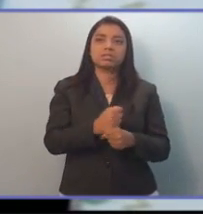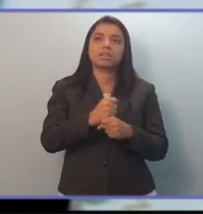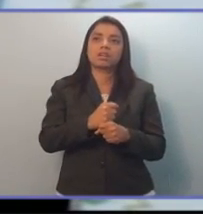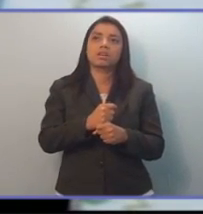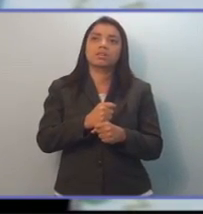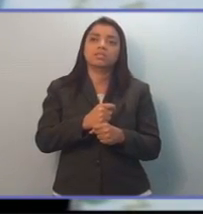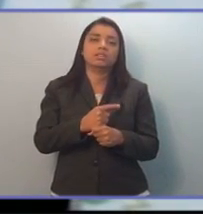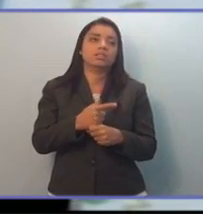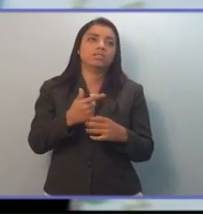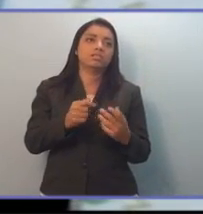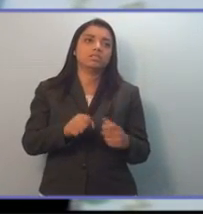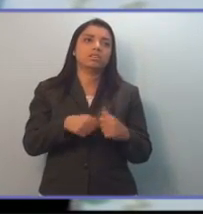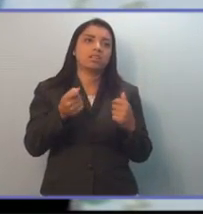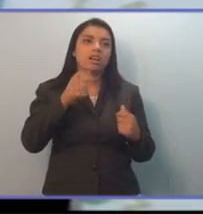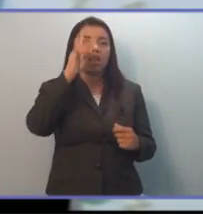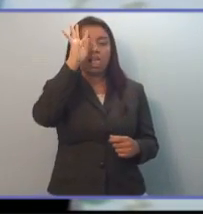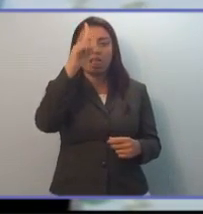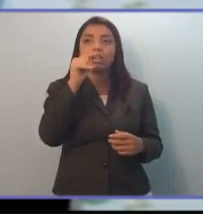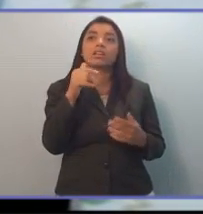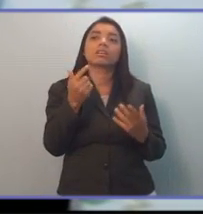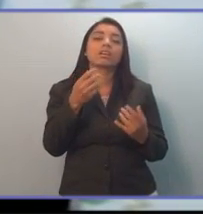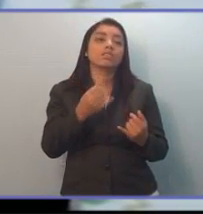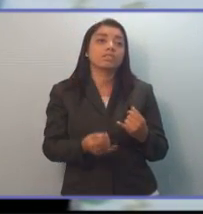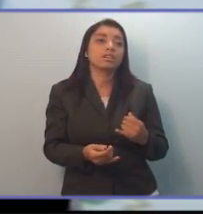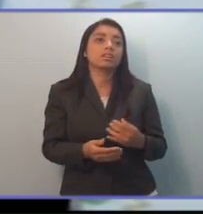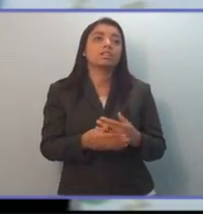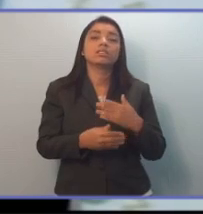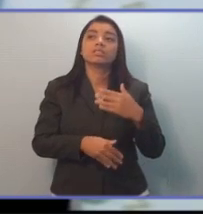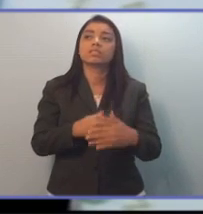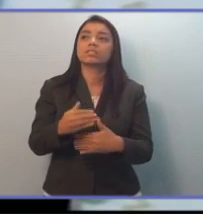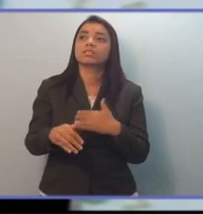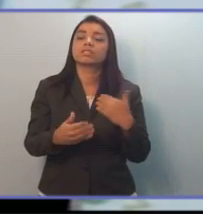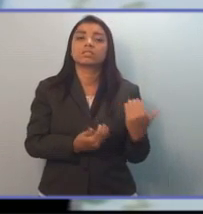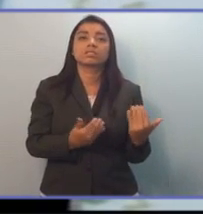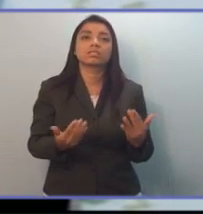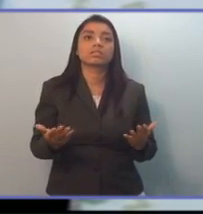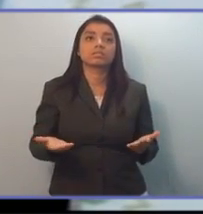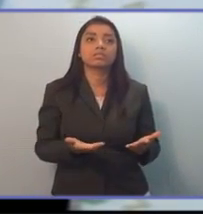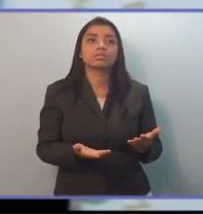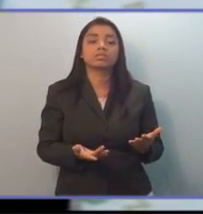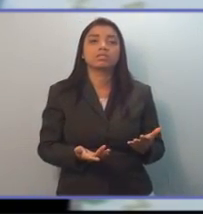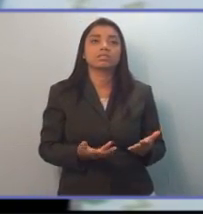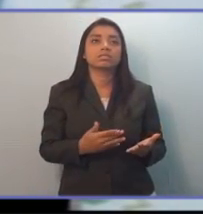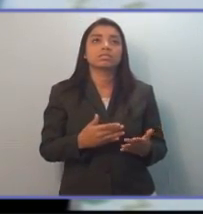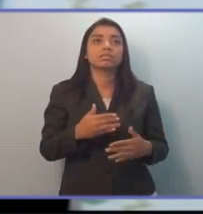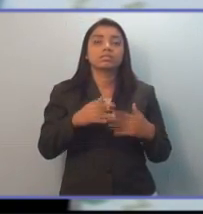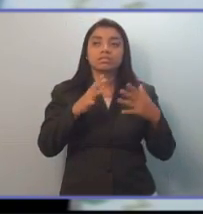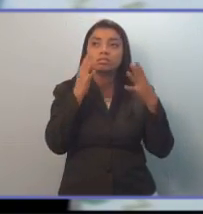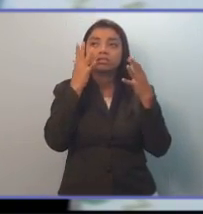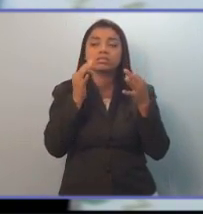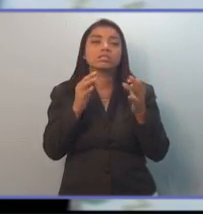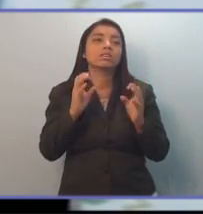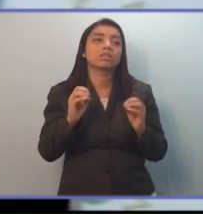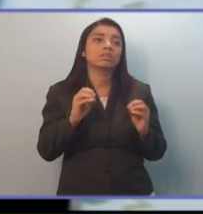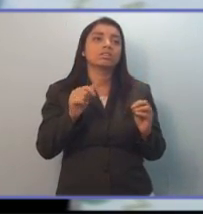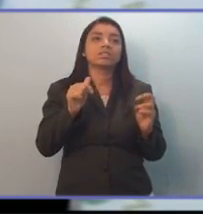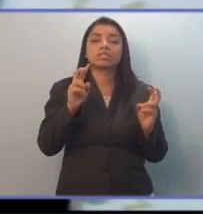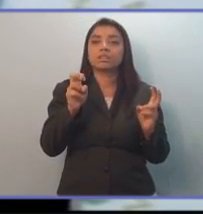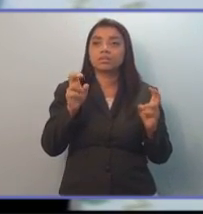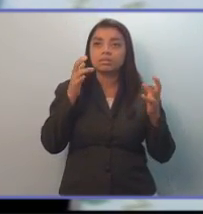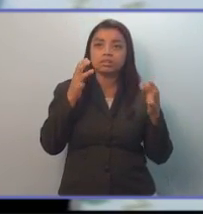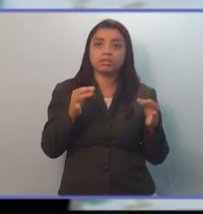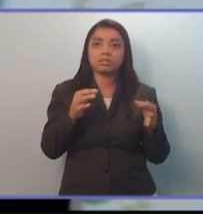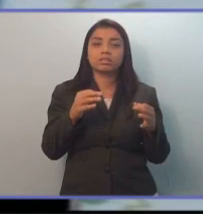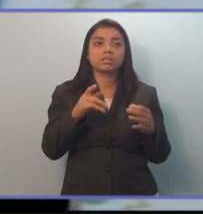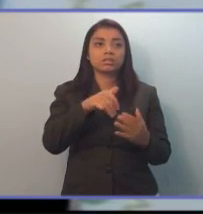hechos infundados y que al final vienen a terminar en lo que sería una sentencia, o en este caso ni una sentencia, sino